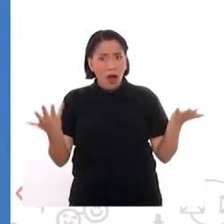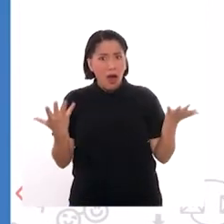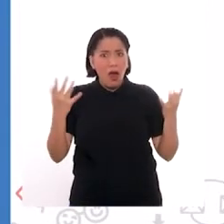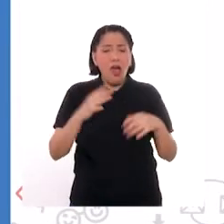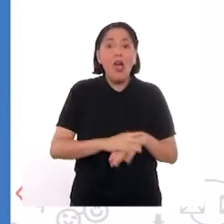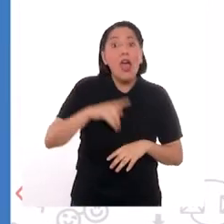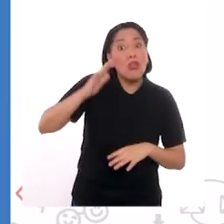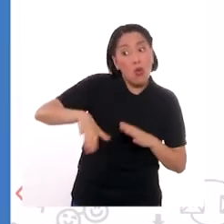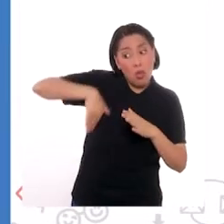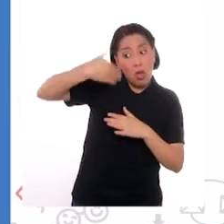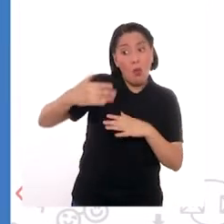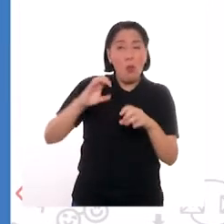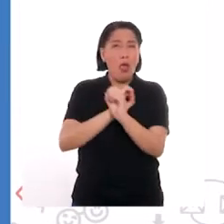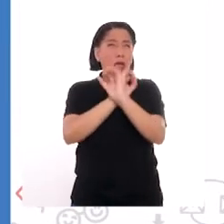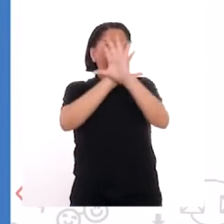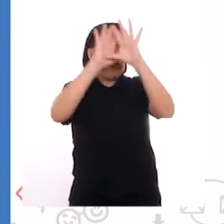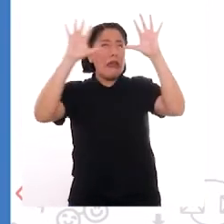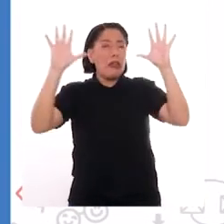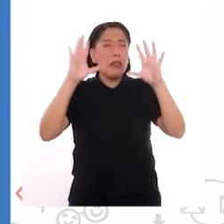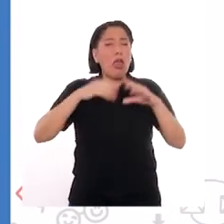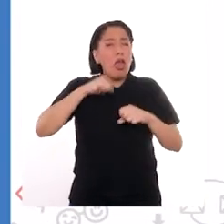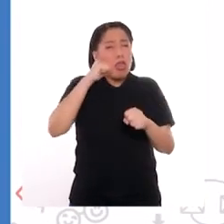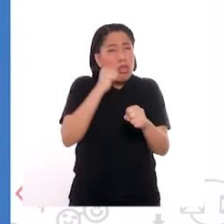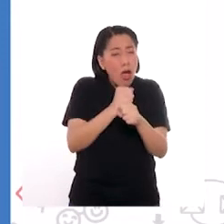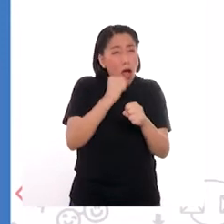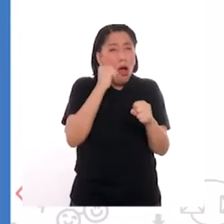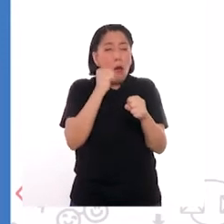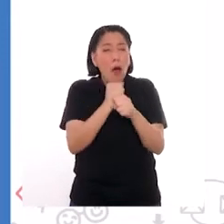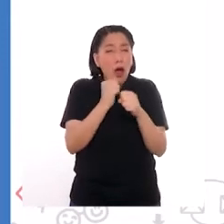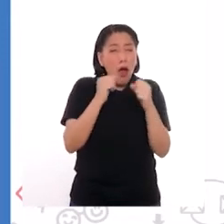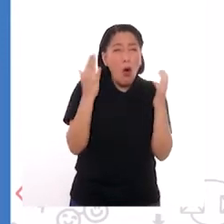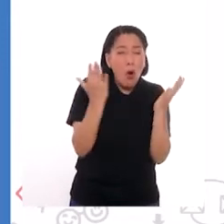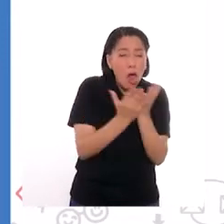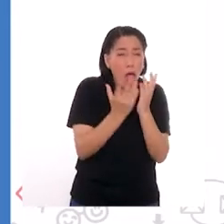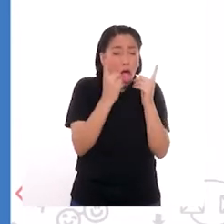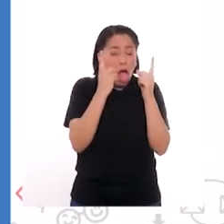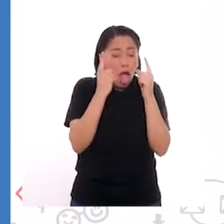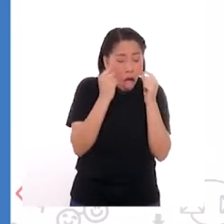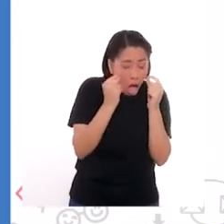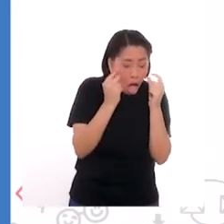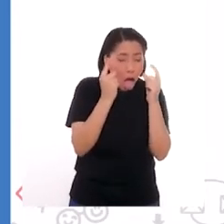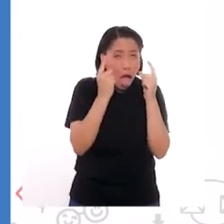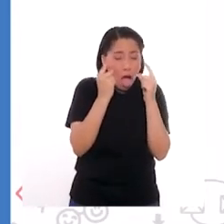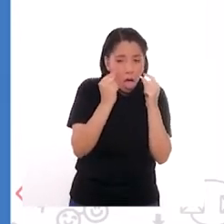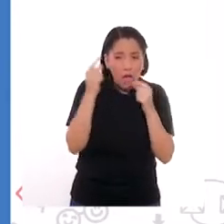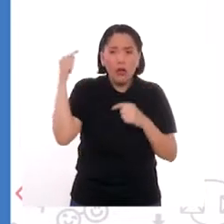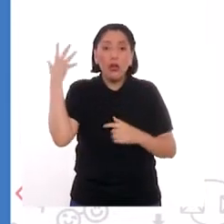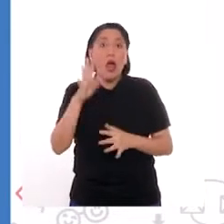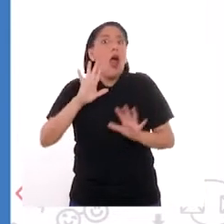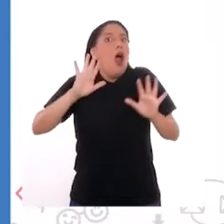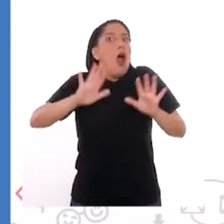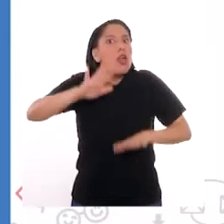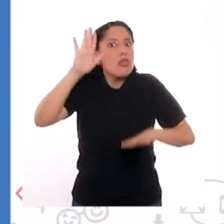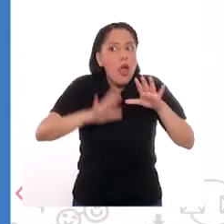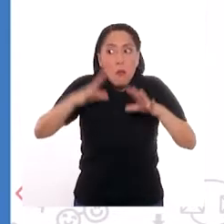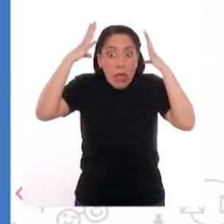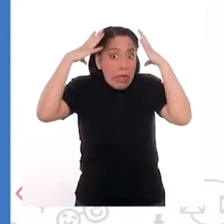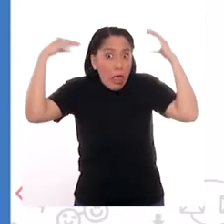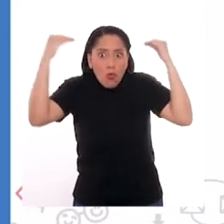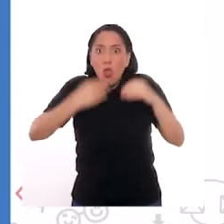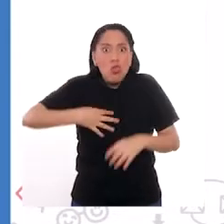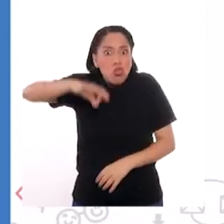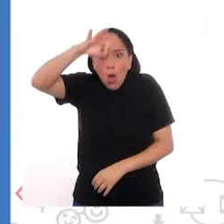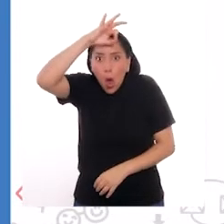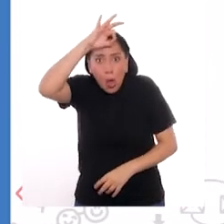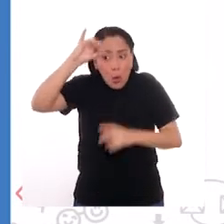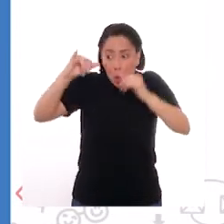noches y luego, durante el día, se quedaban dormidos en sus trabajos o en el colegio. Seguramente el duende no